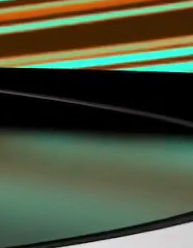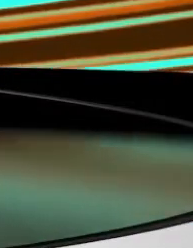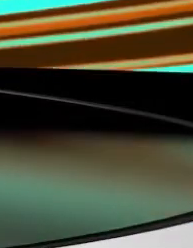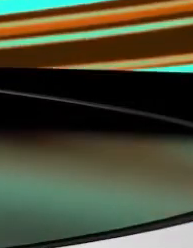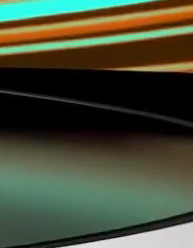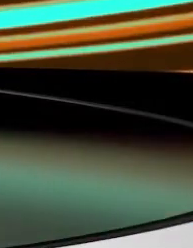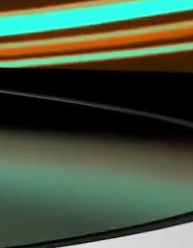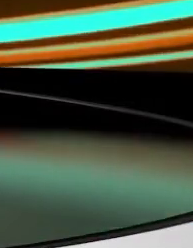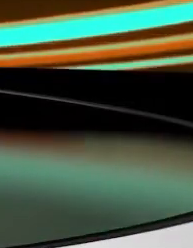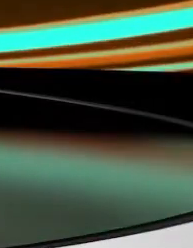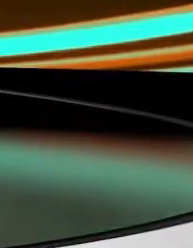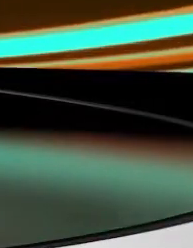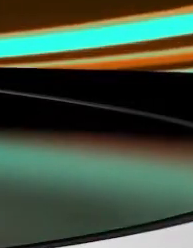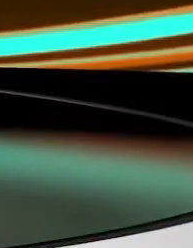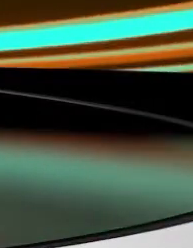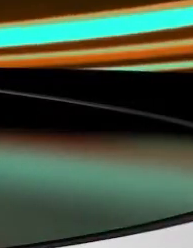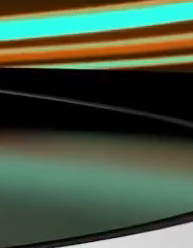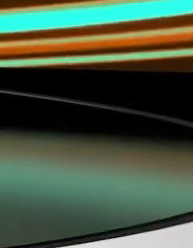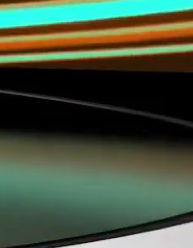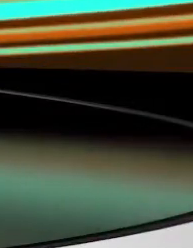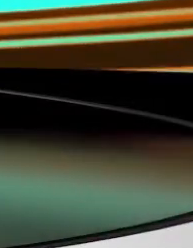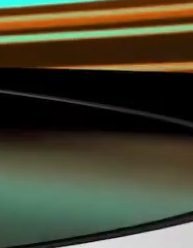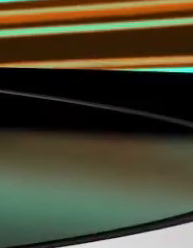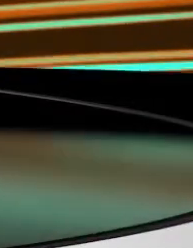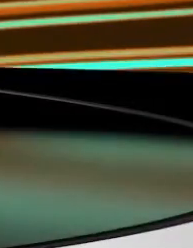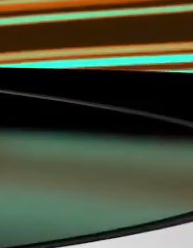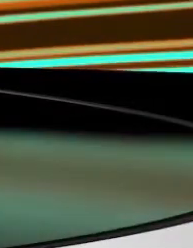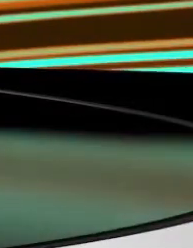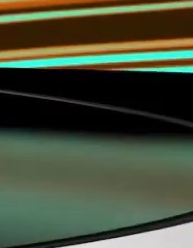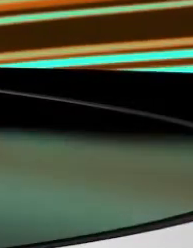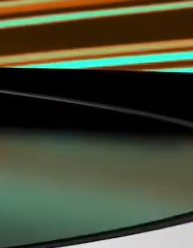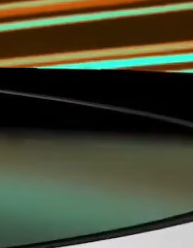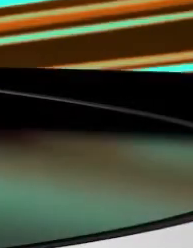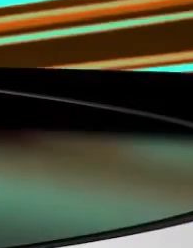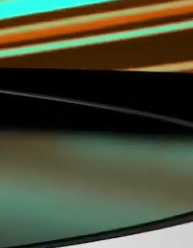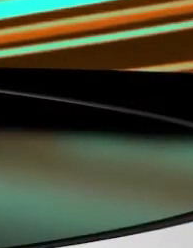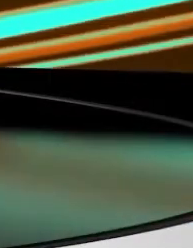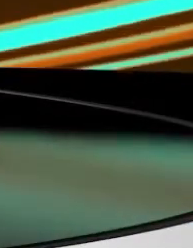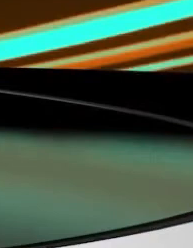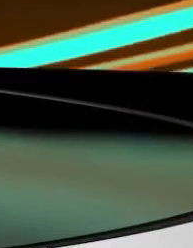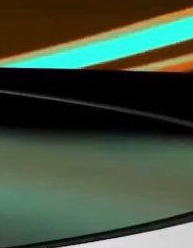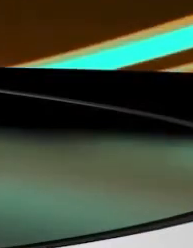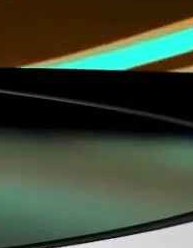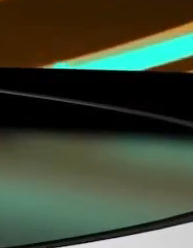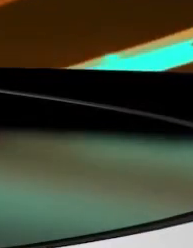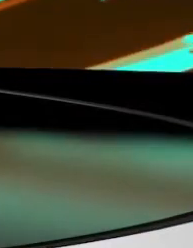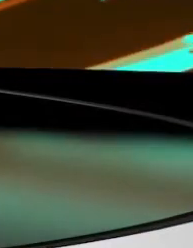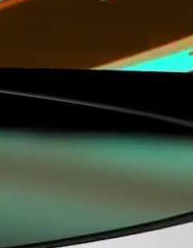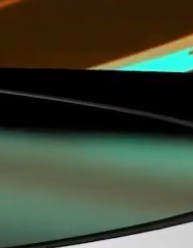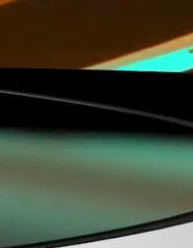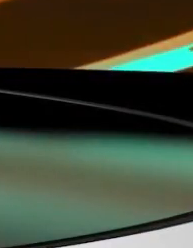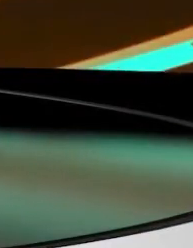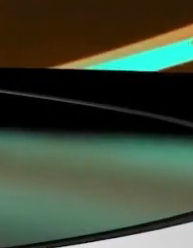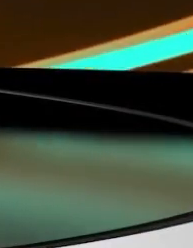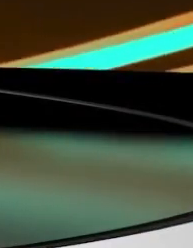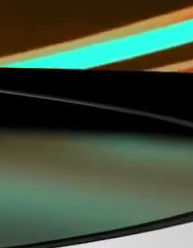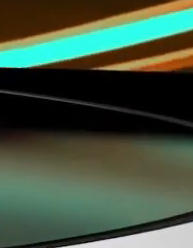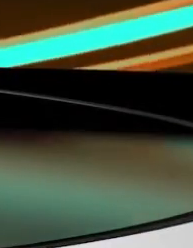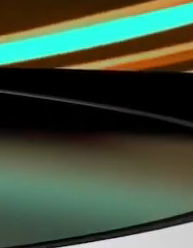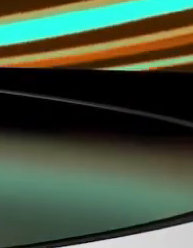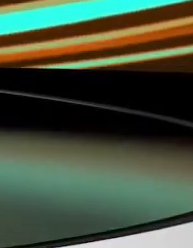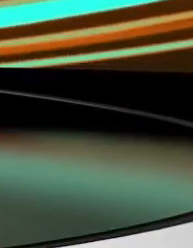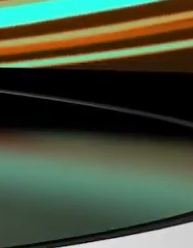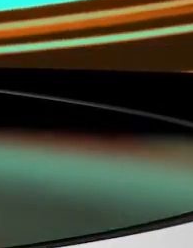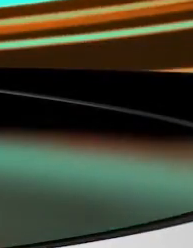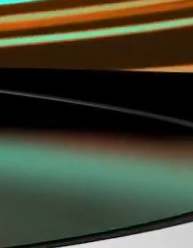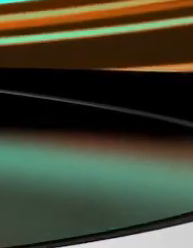Muy bien, ahí estábamos entonces escuchando la participación de Alberto Crisi. Me corrige, Alberto,